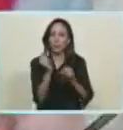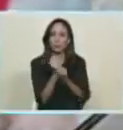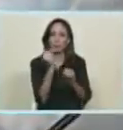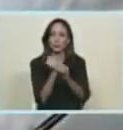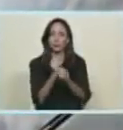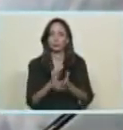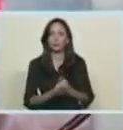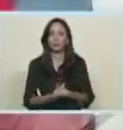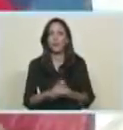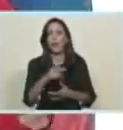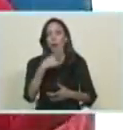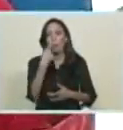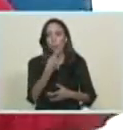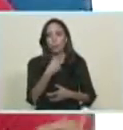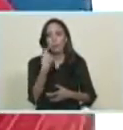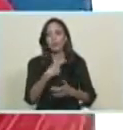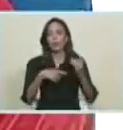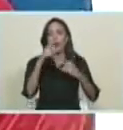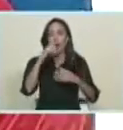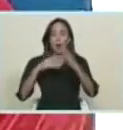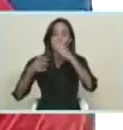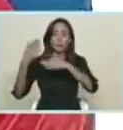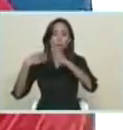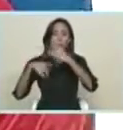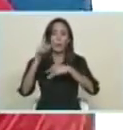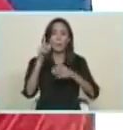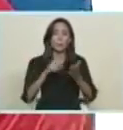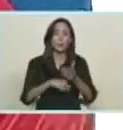En lo político se impuso desde